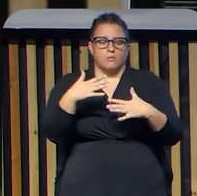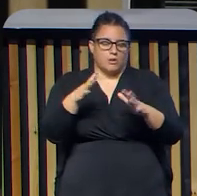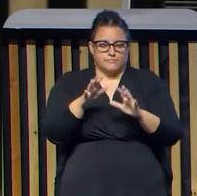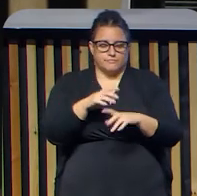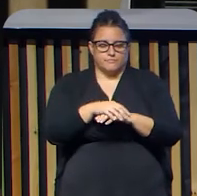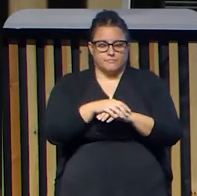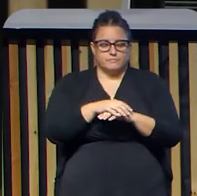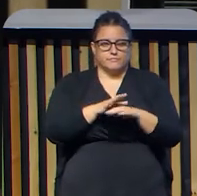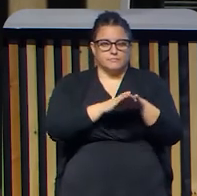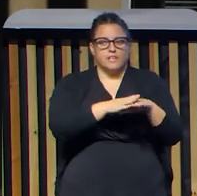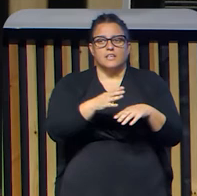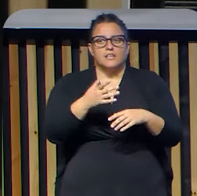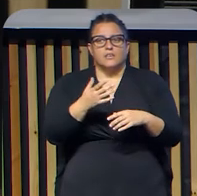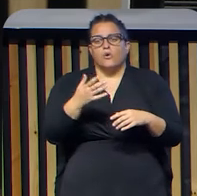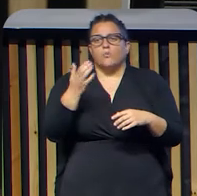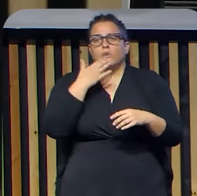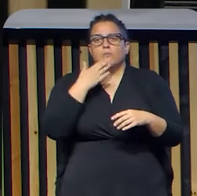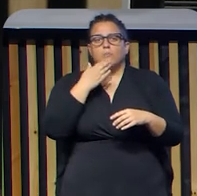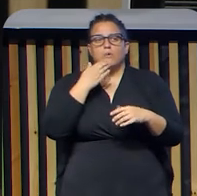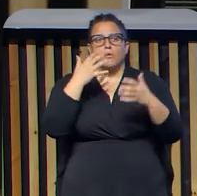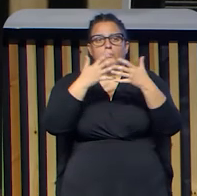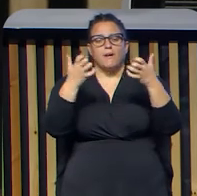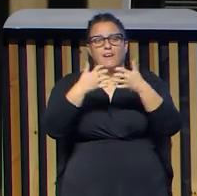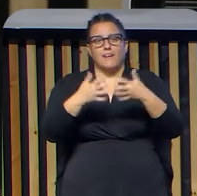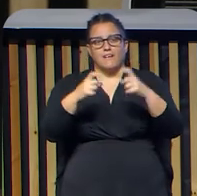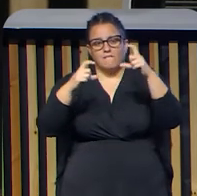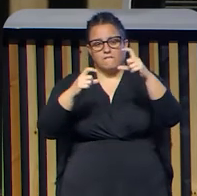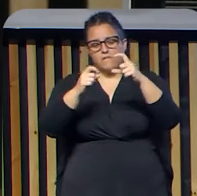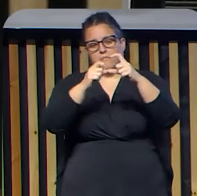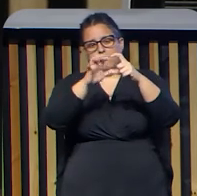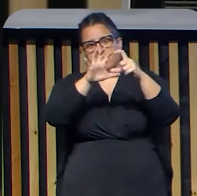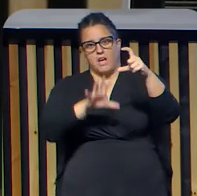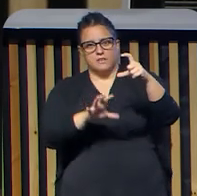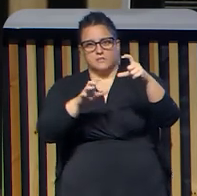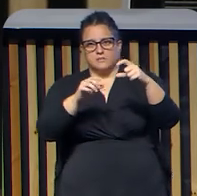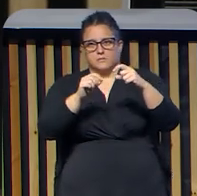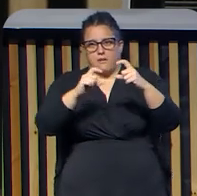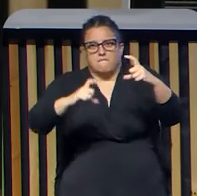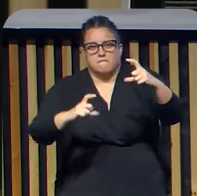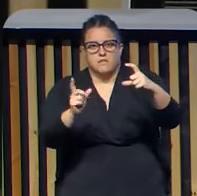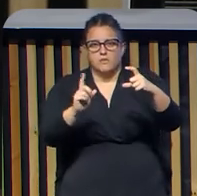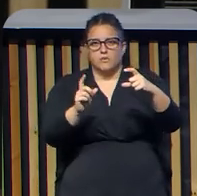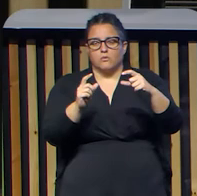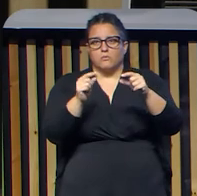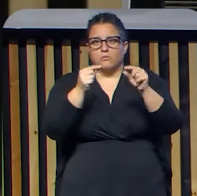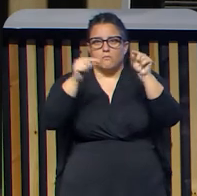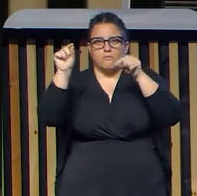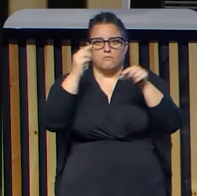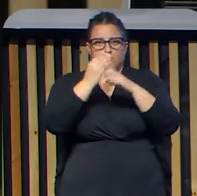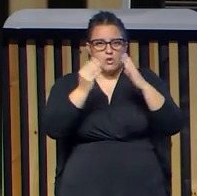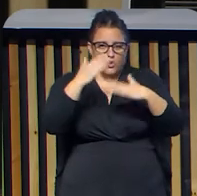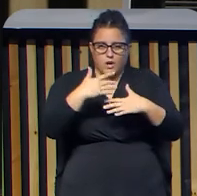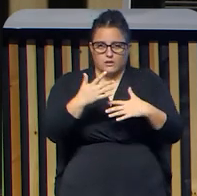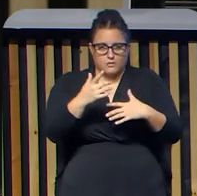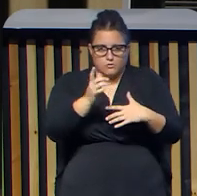y que no haya faltas de ortografía no no no no es es algo mucho más profundo si